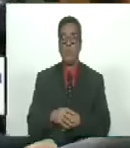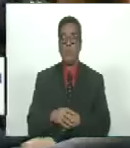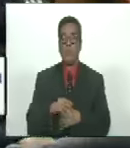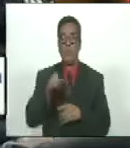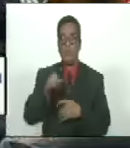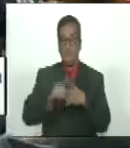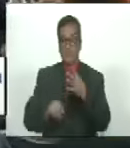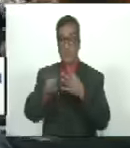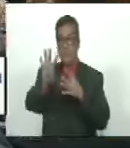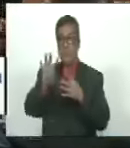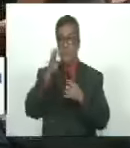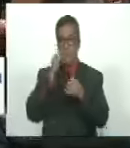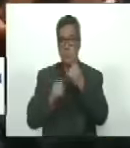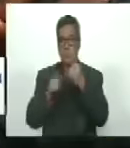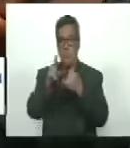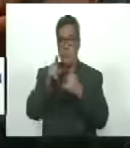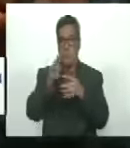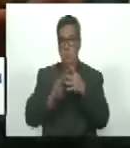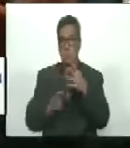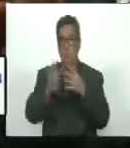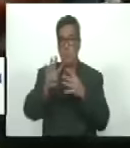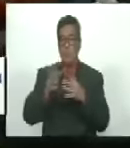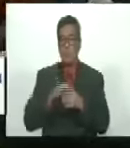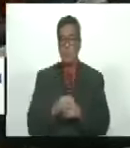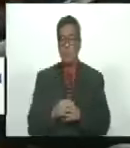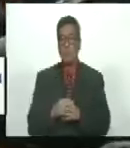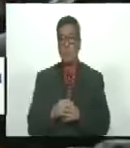Y cuarta y última,